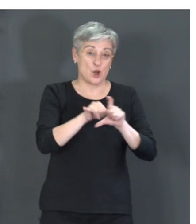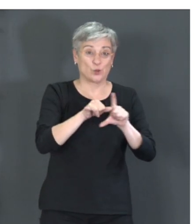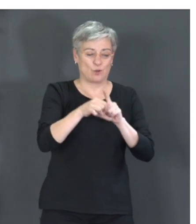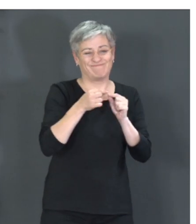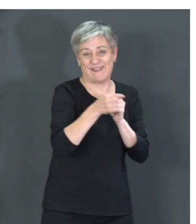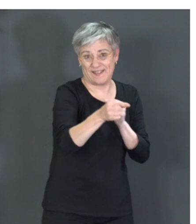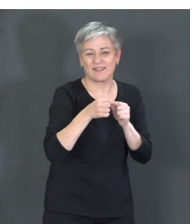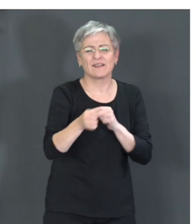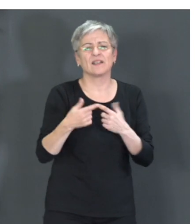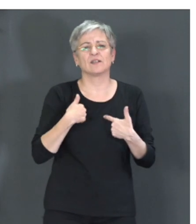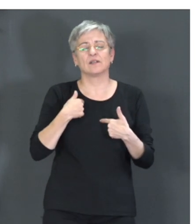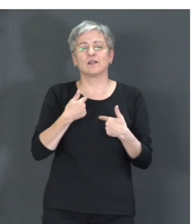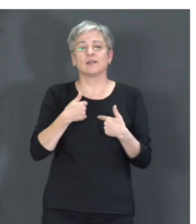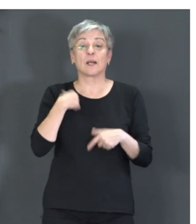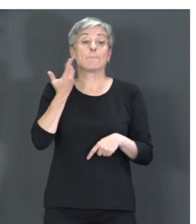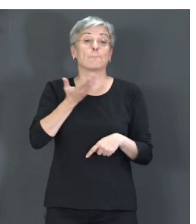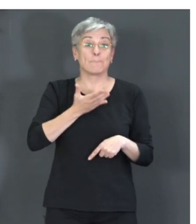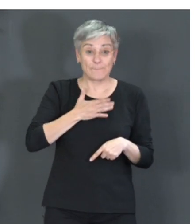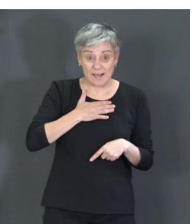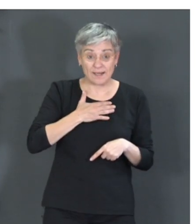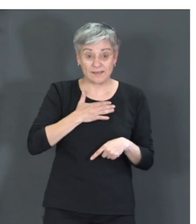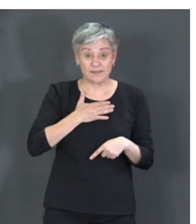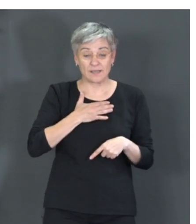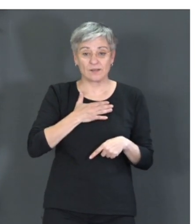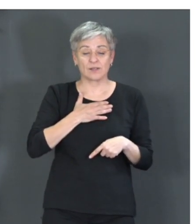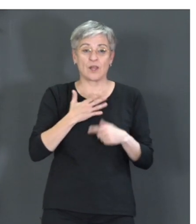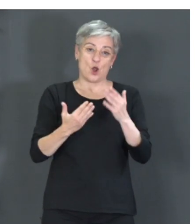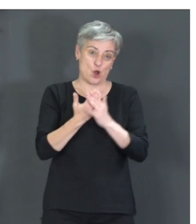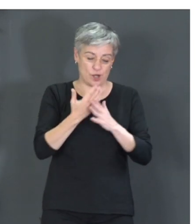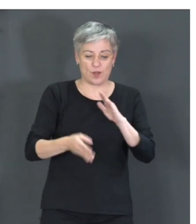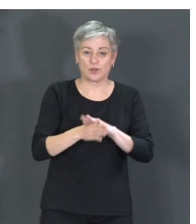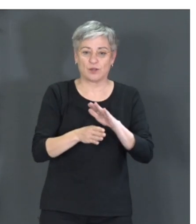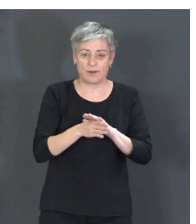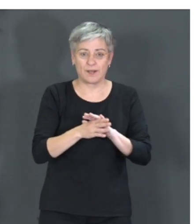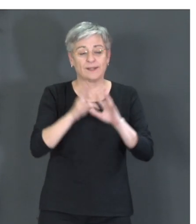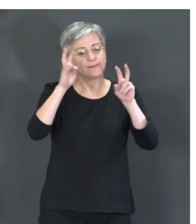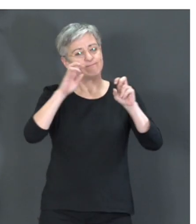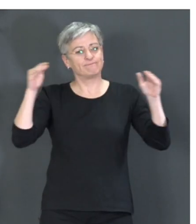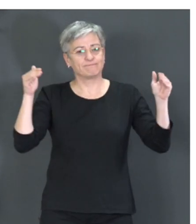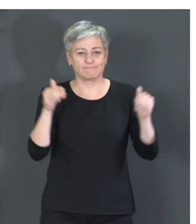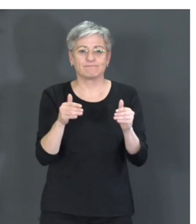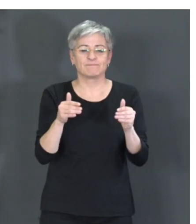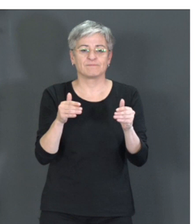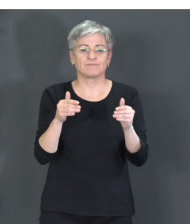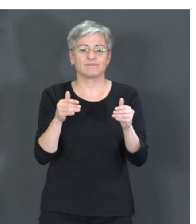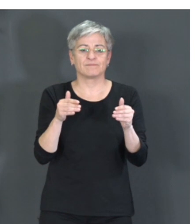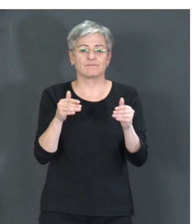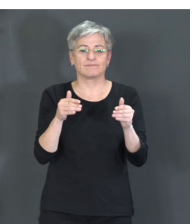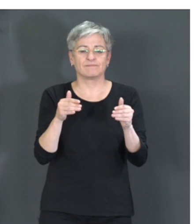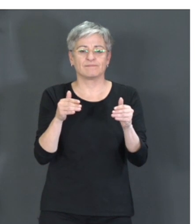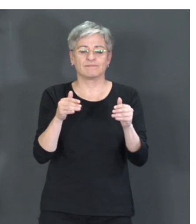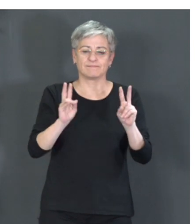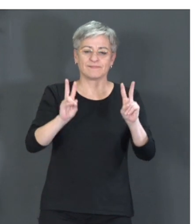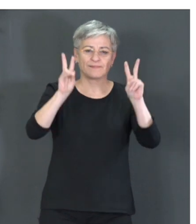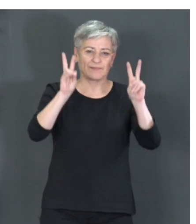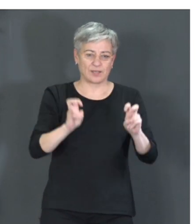pues emplazaros a mañana, que tenemos otra jornada también dedicada al tema